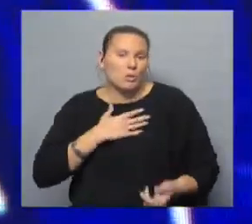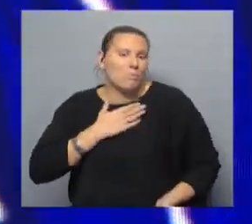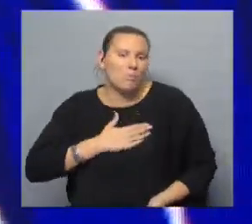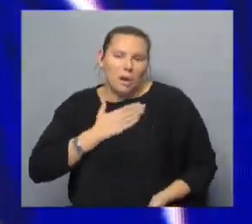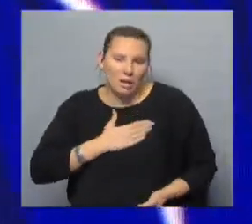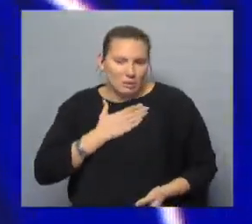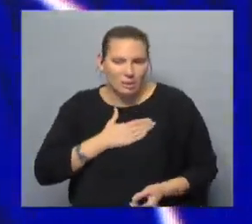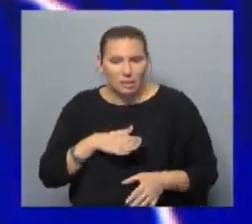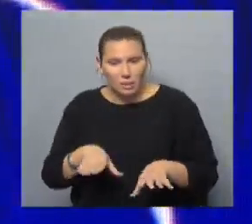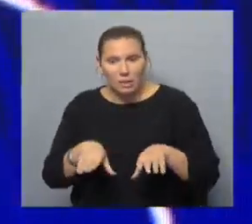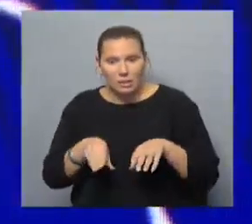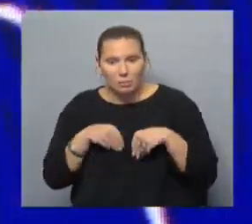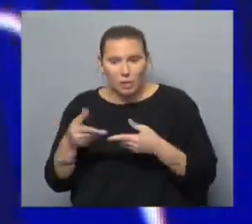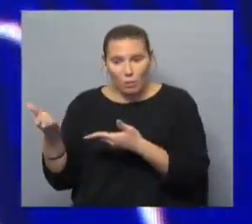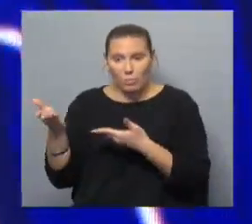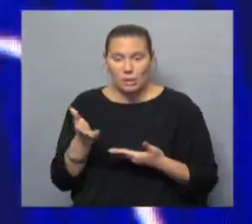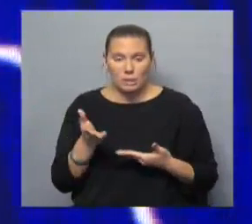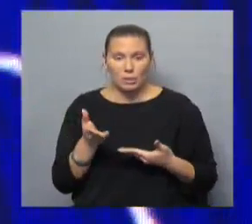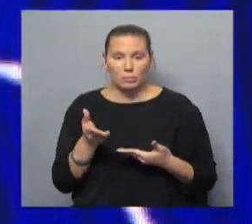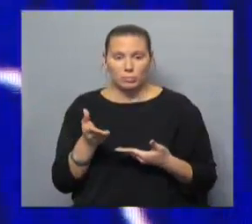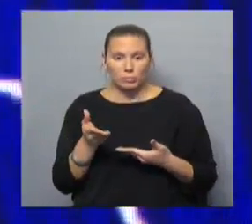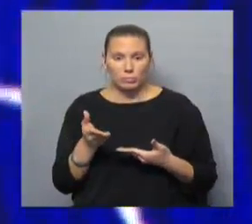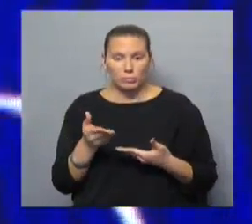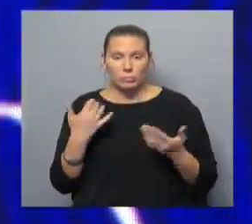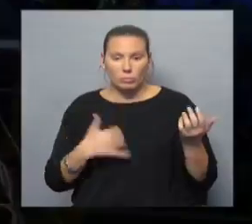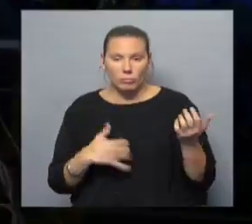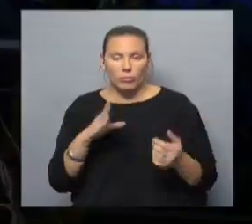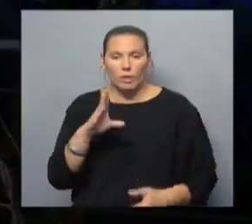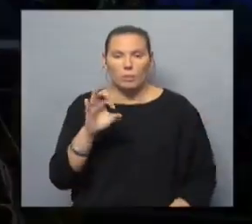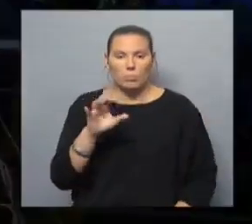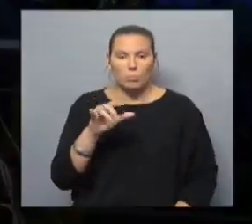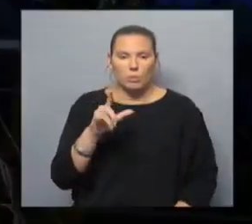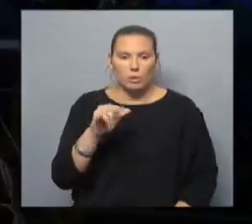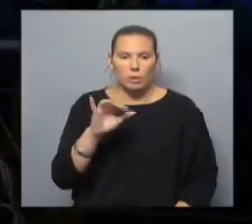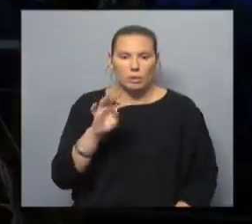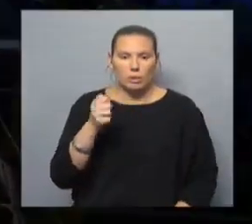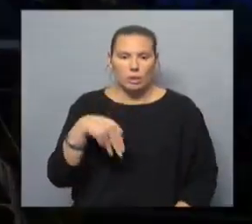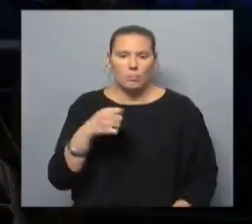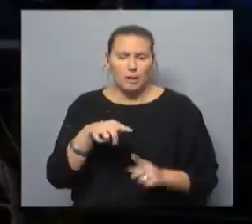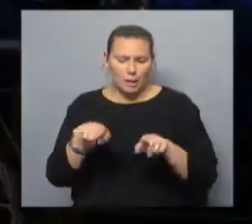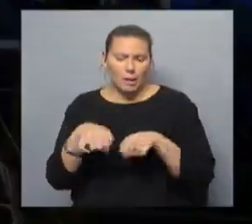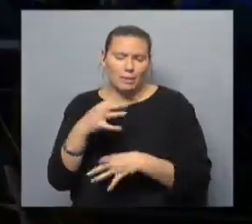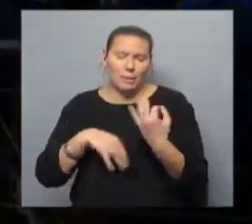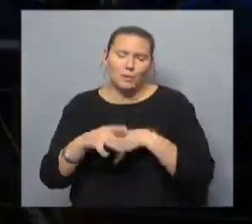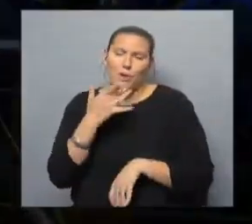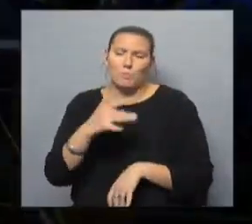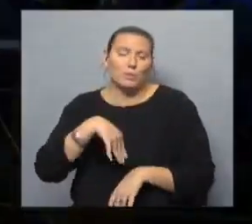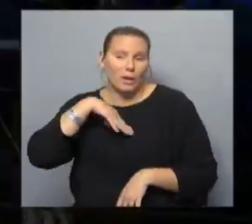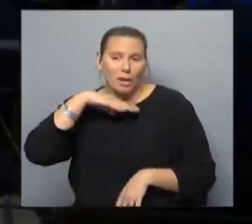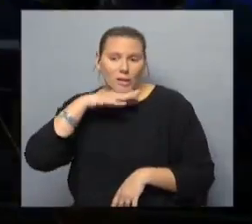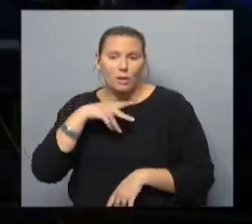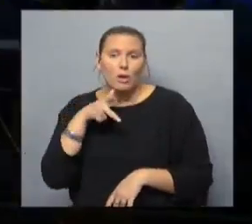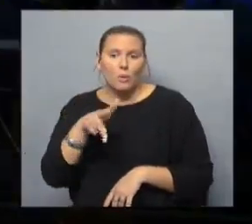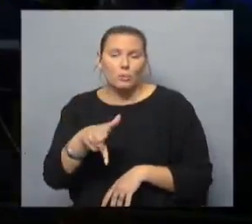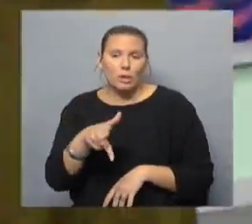que hayan accedido a nuestra invitación de tocar en el Politeama, un hermoso teatro de la ciudad de Canelones. Y bueno, y una fecha que